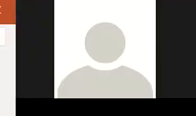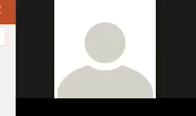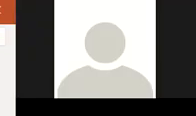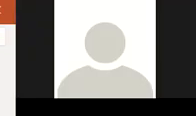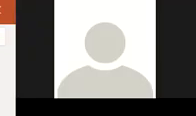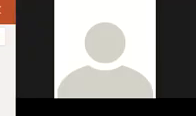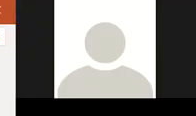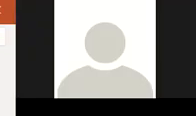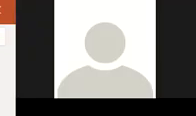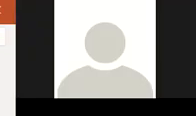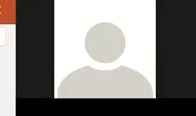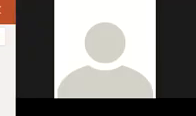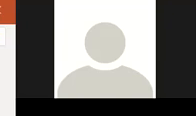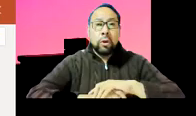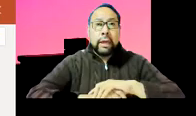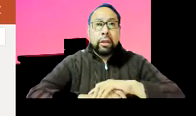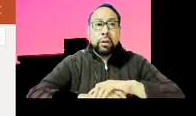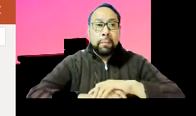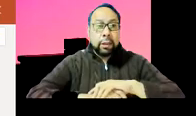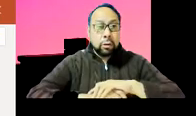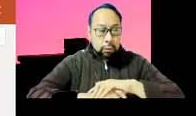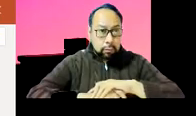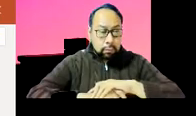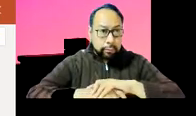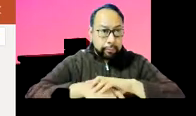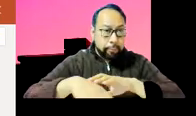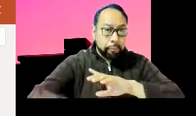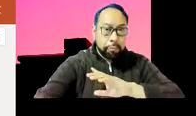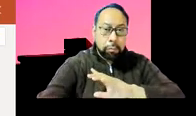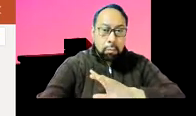al raciocinio. ¿Se acuerdan cuando vimos el logos, etos y patos?